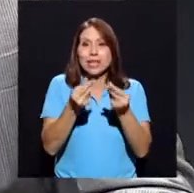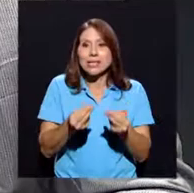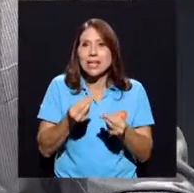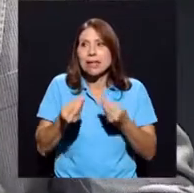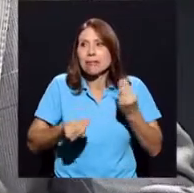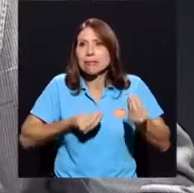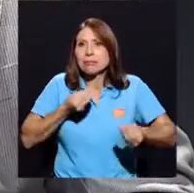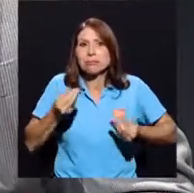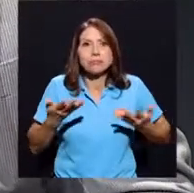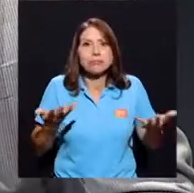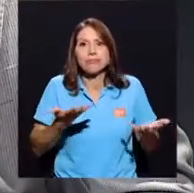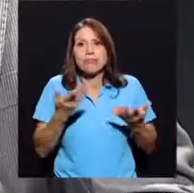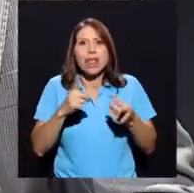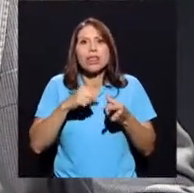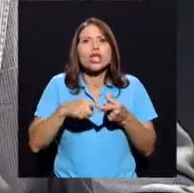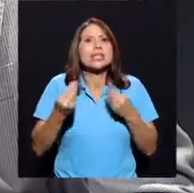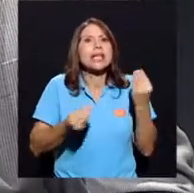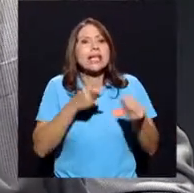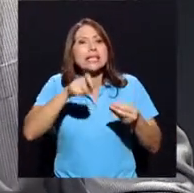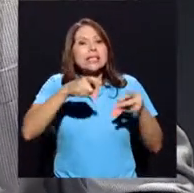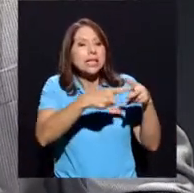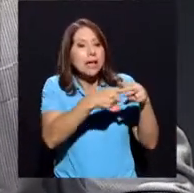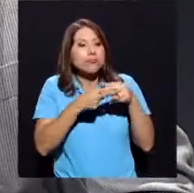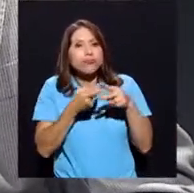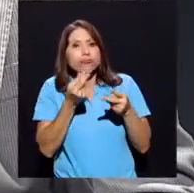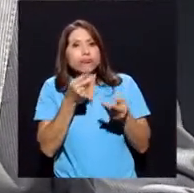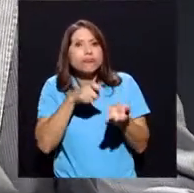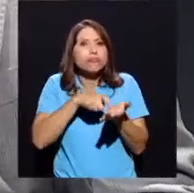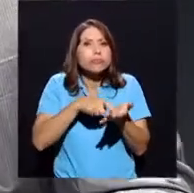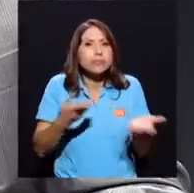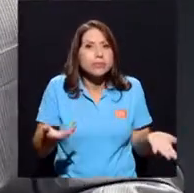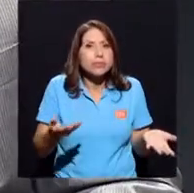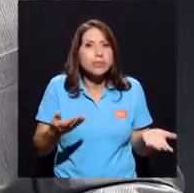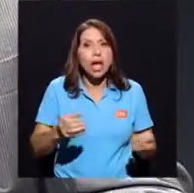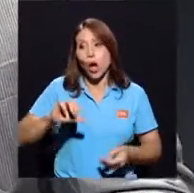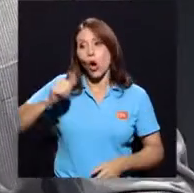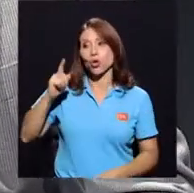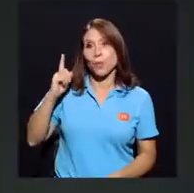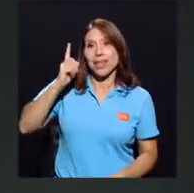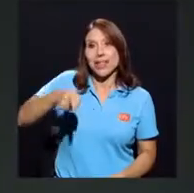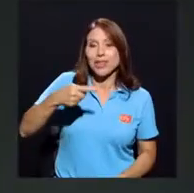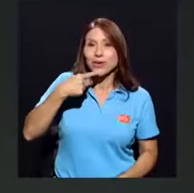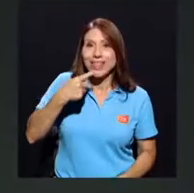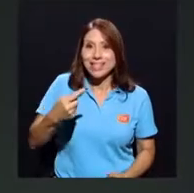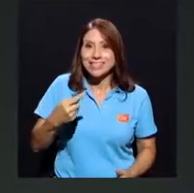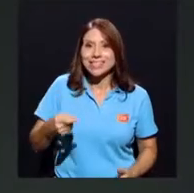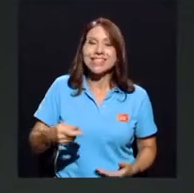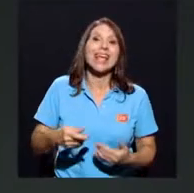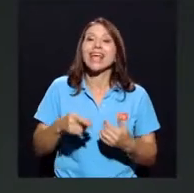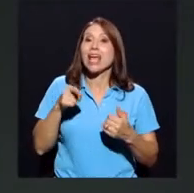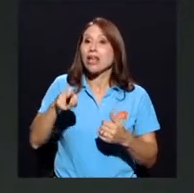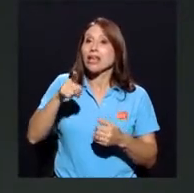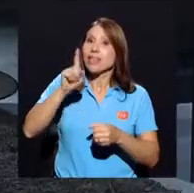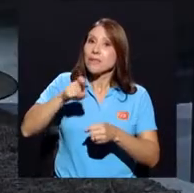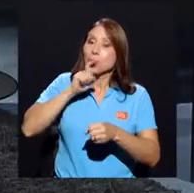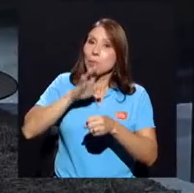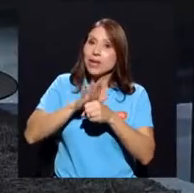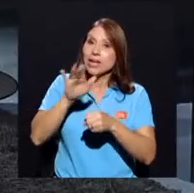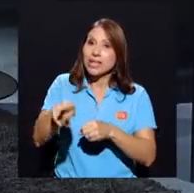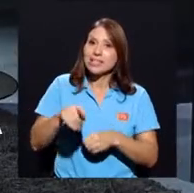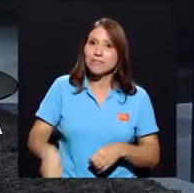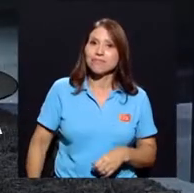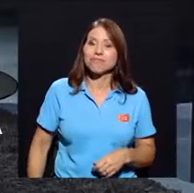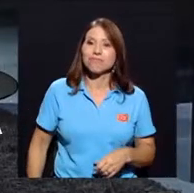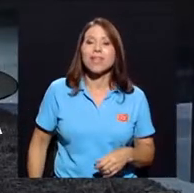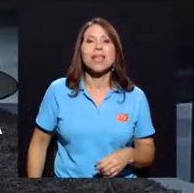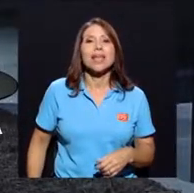tiene que ir a ver ok me voy a ir endeudar y hay otro mandato que le dice que nunca se cumple se hace un libro obliga al compositor de más pero éste no dice